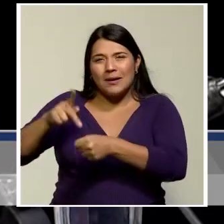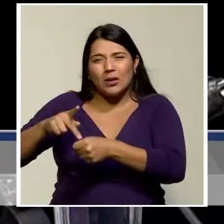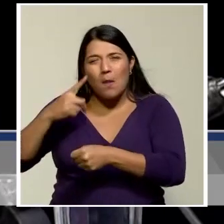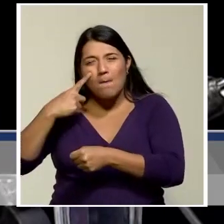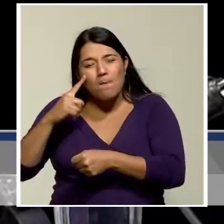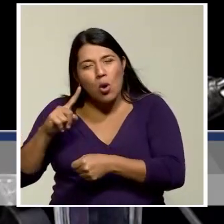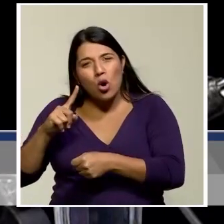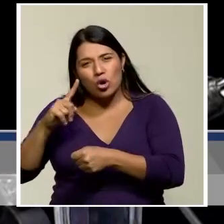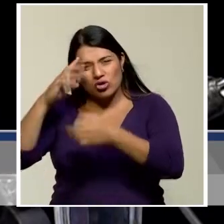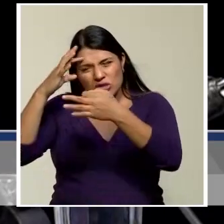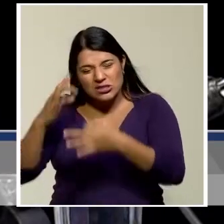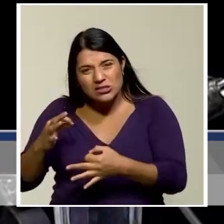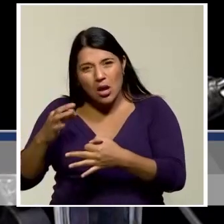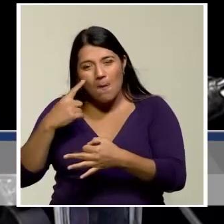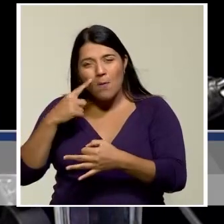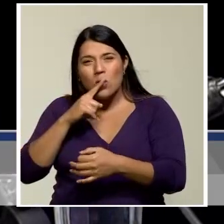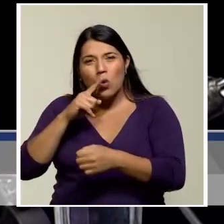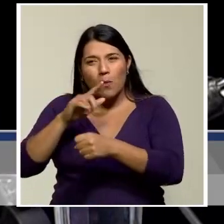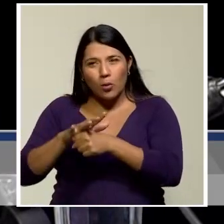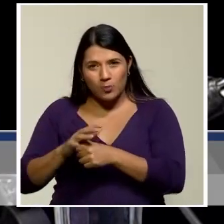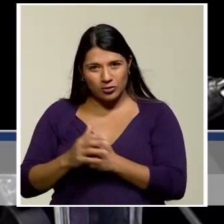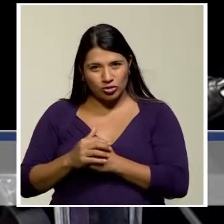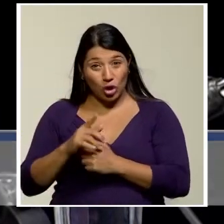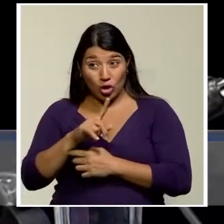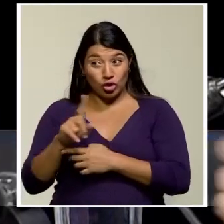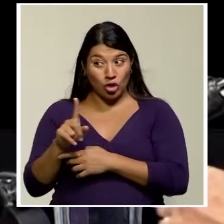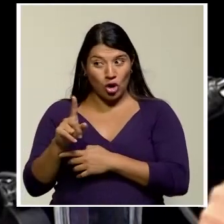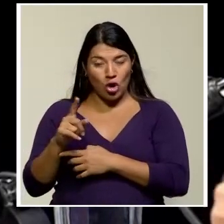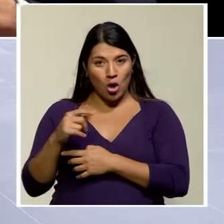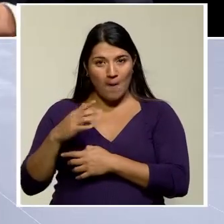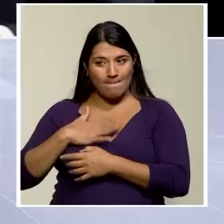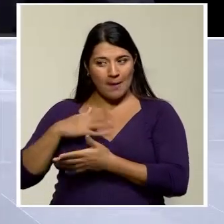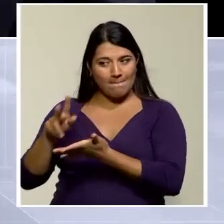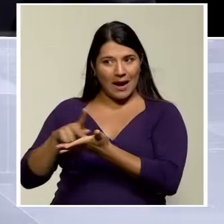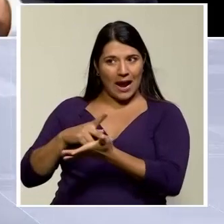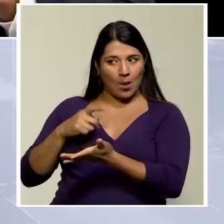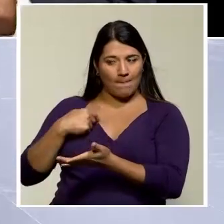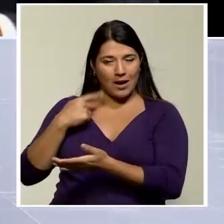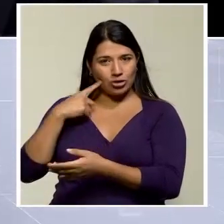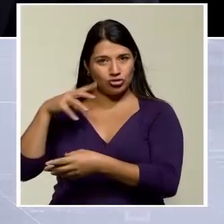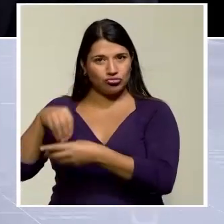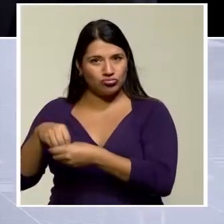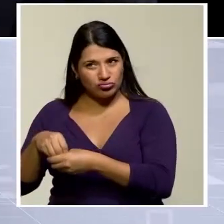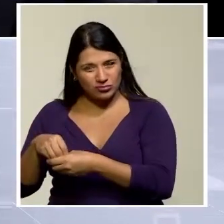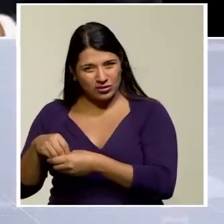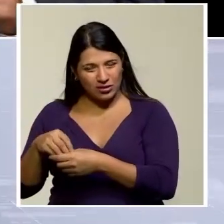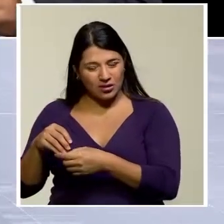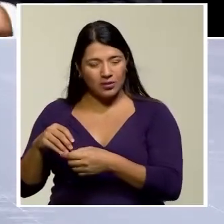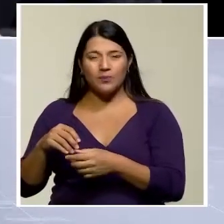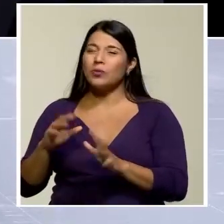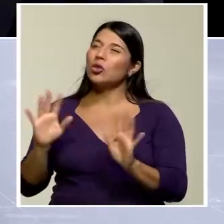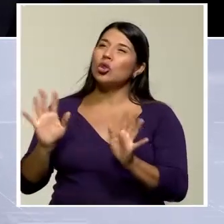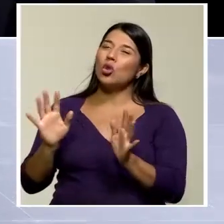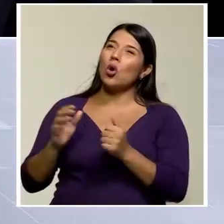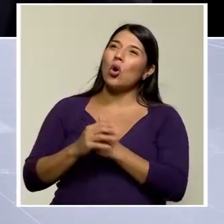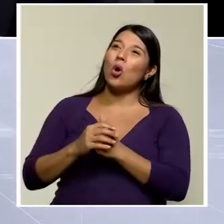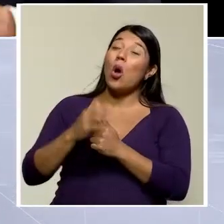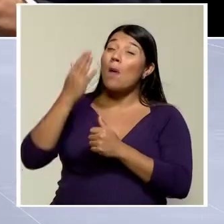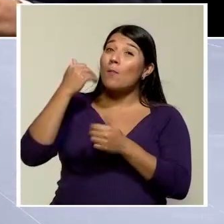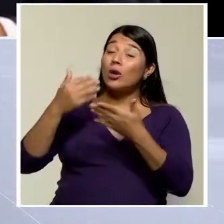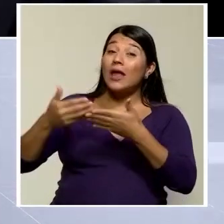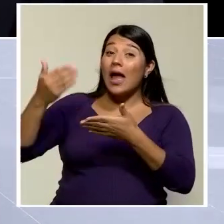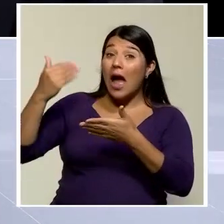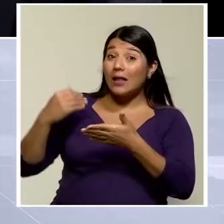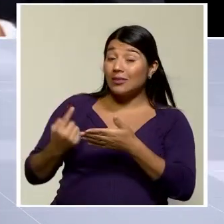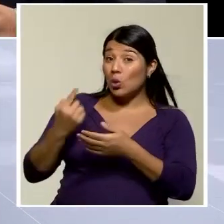que se compró algo y que entonces se tiene derecho a hacer lo que se dé la gana la después, referencia porque anteriormente en este espacio